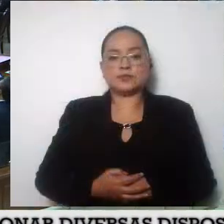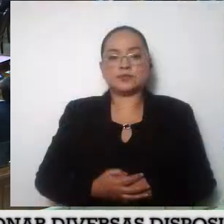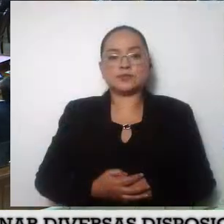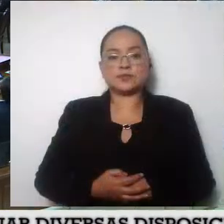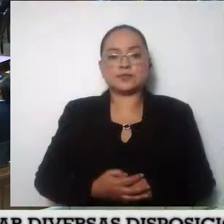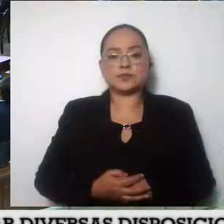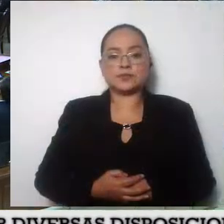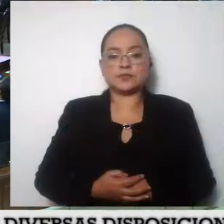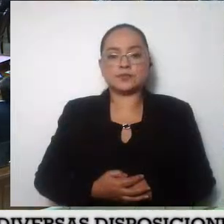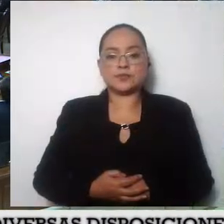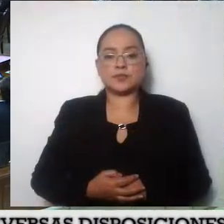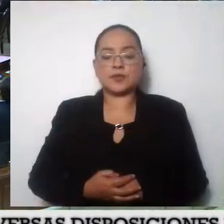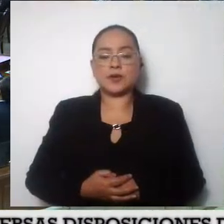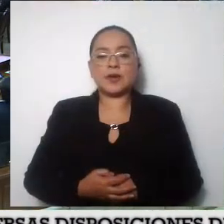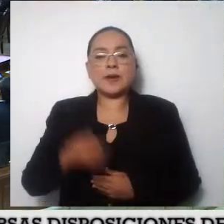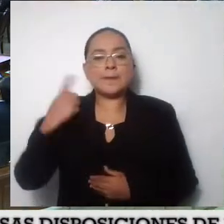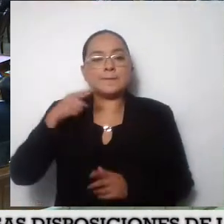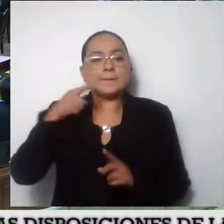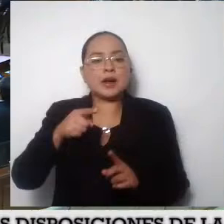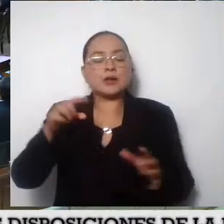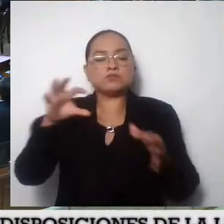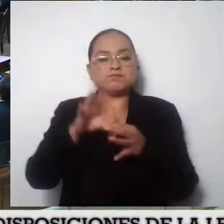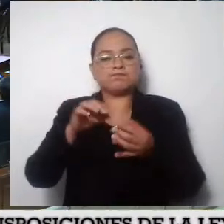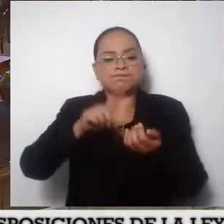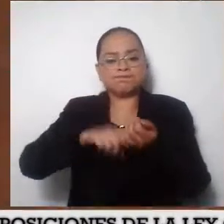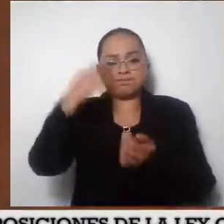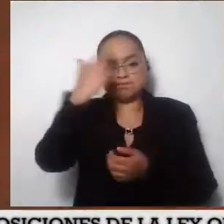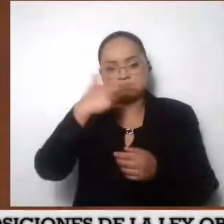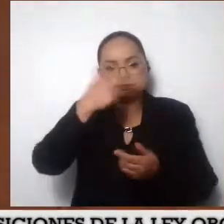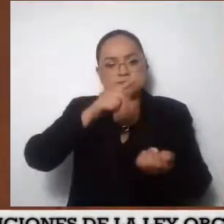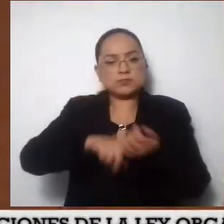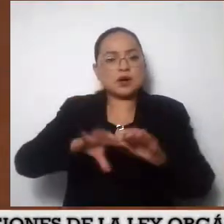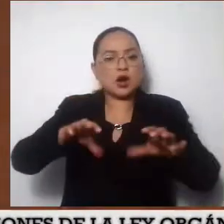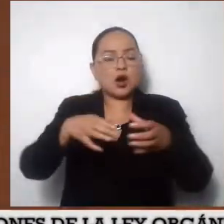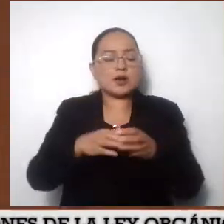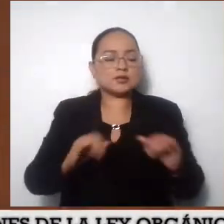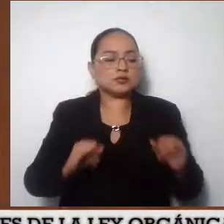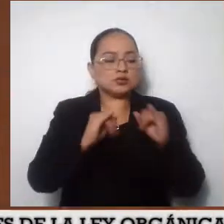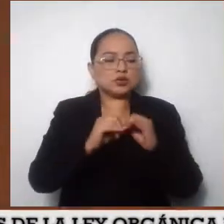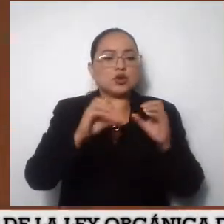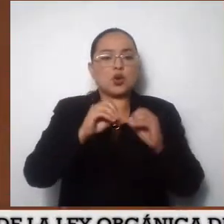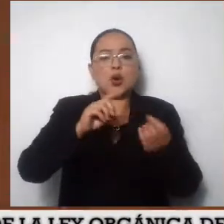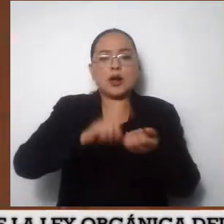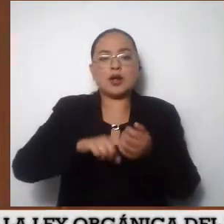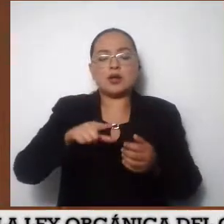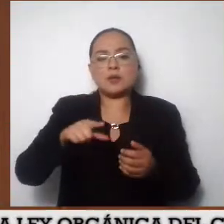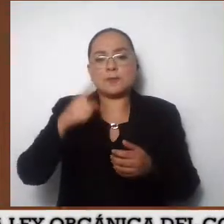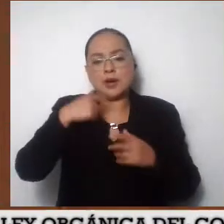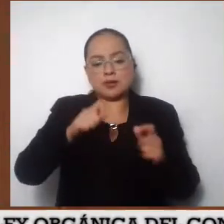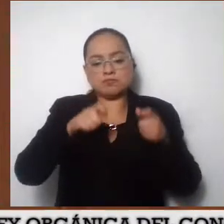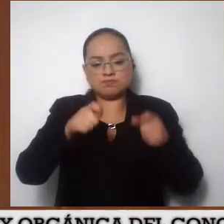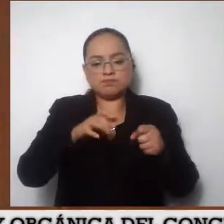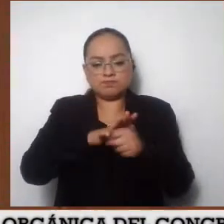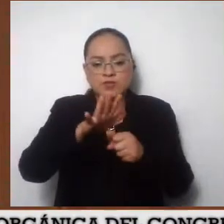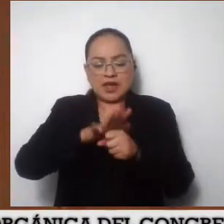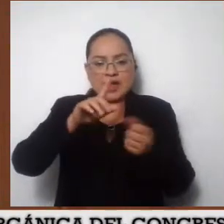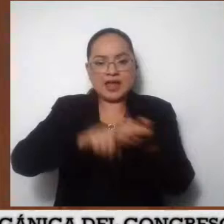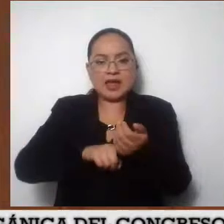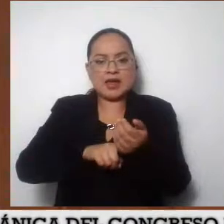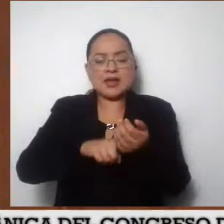de las administraciones y entidades públicas que garanticen los derechos de los neonatos e